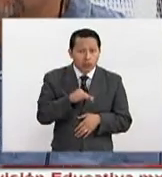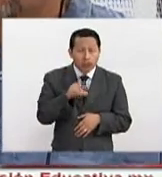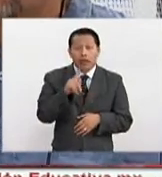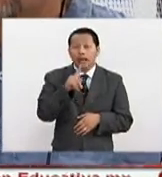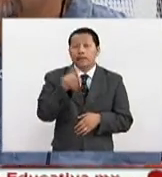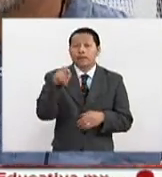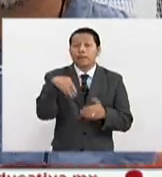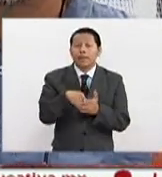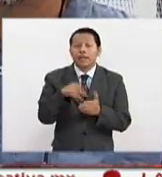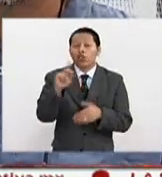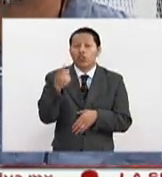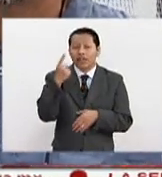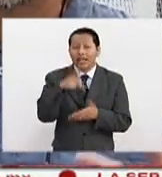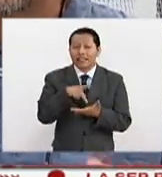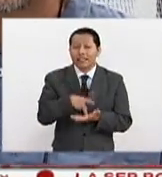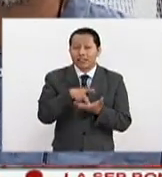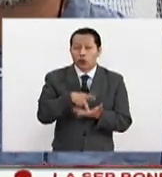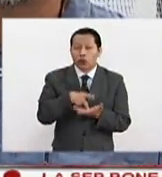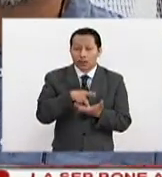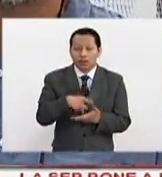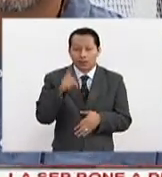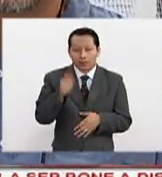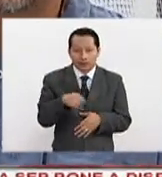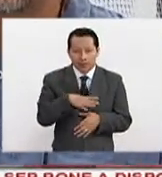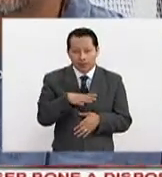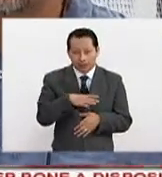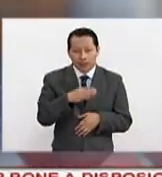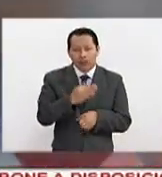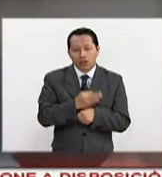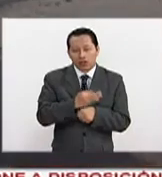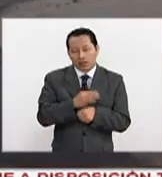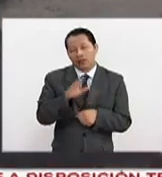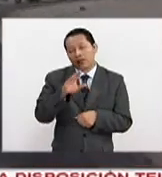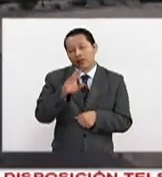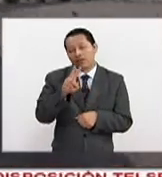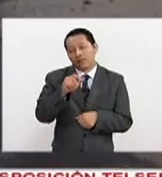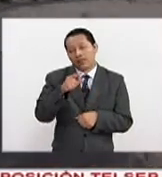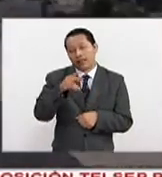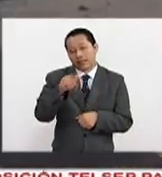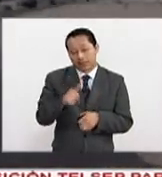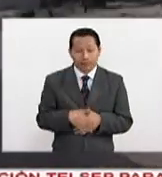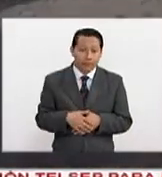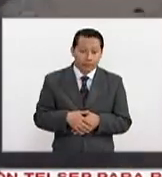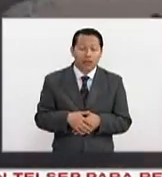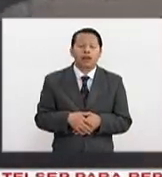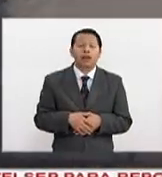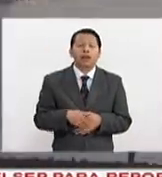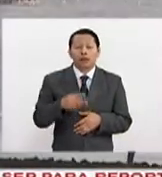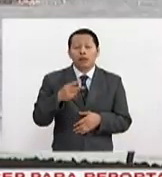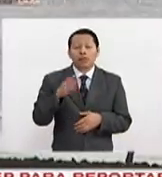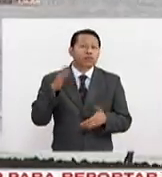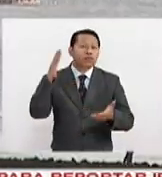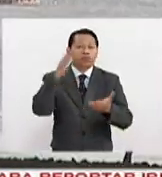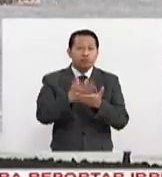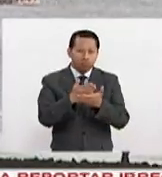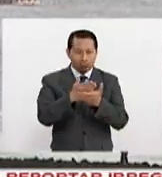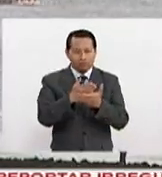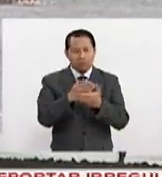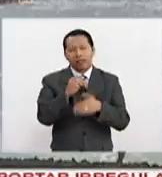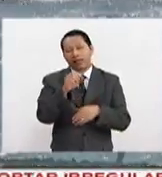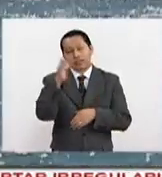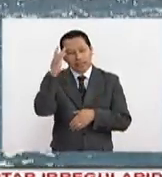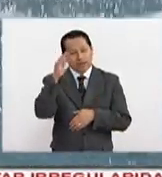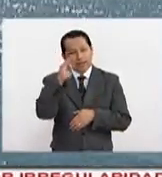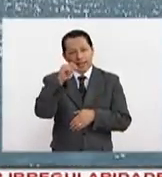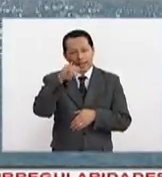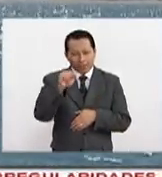el kilogramo de buche, entonces esto está llevando ahorita la vaquita a la extinción. Un equipo de México al Día llegó a San Felipe, Baja California para